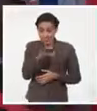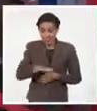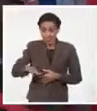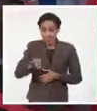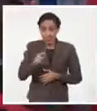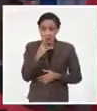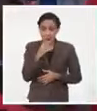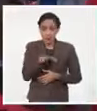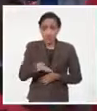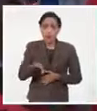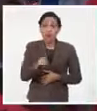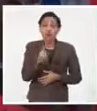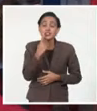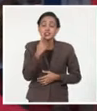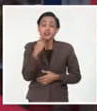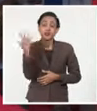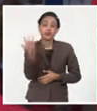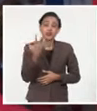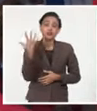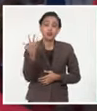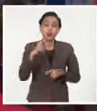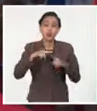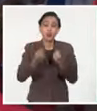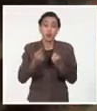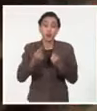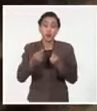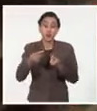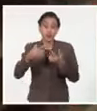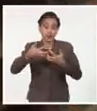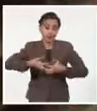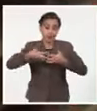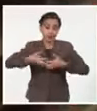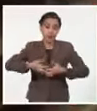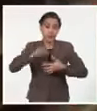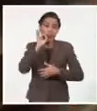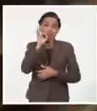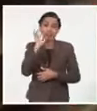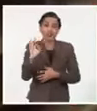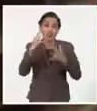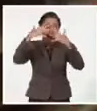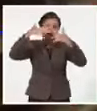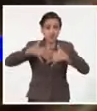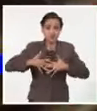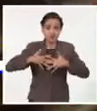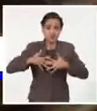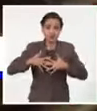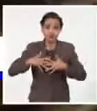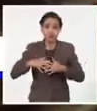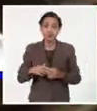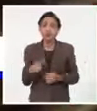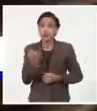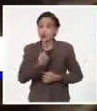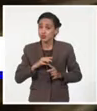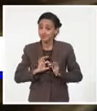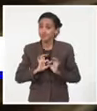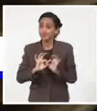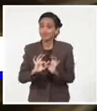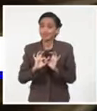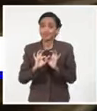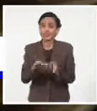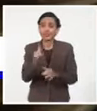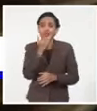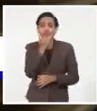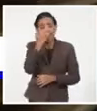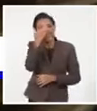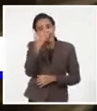vientos destruyeron la infraestructura tabacalera de Pinal del Río. Tuvimos grandes daños y gracias a los trabajadores que se